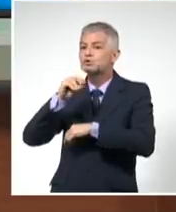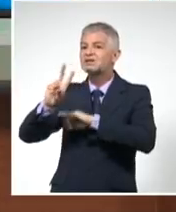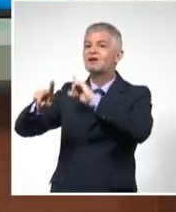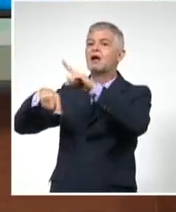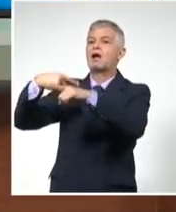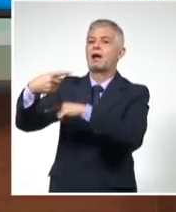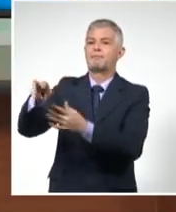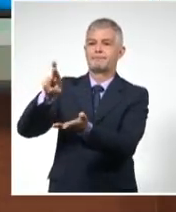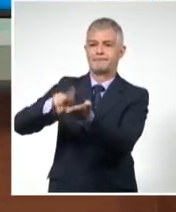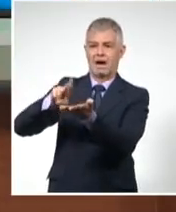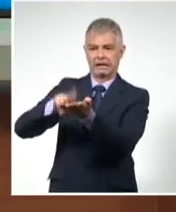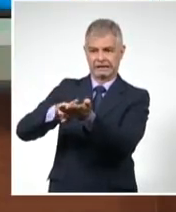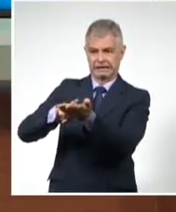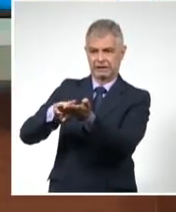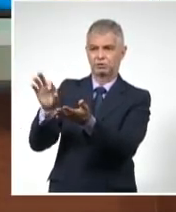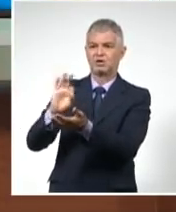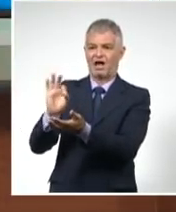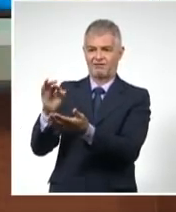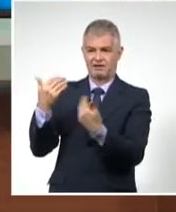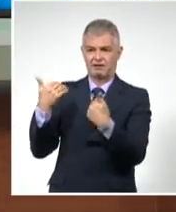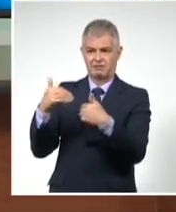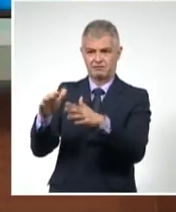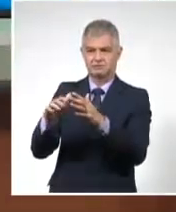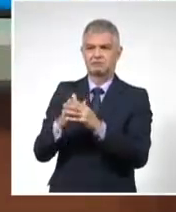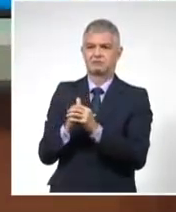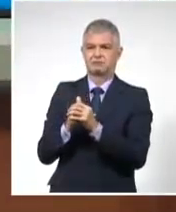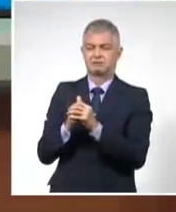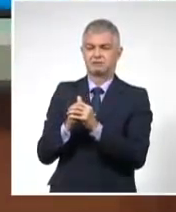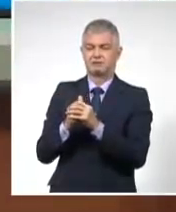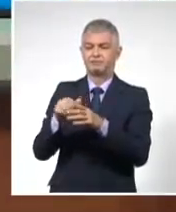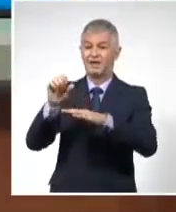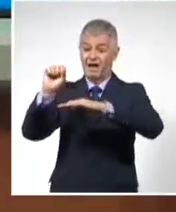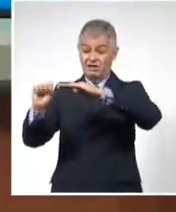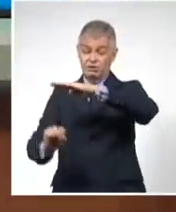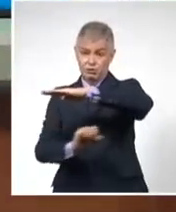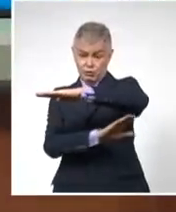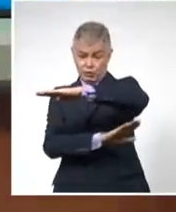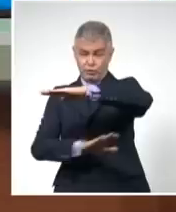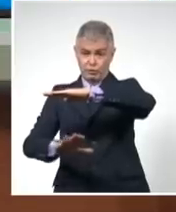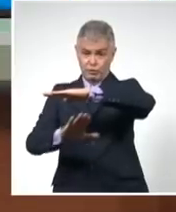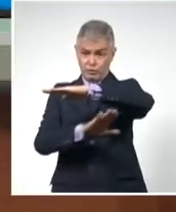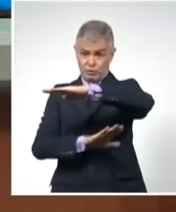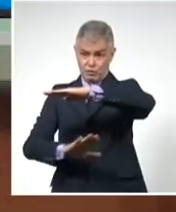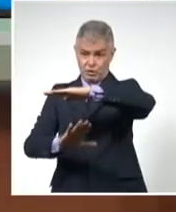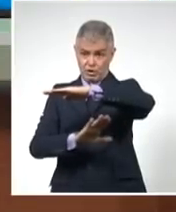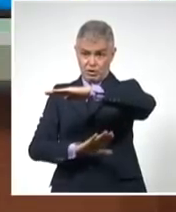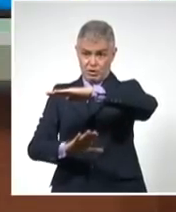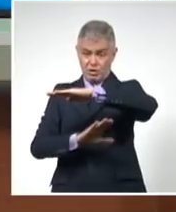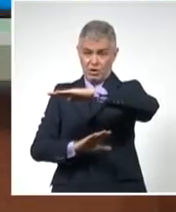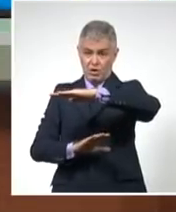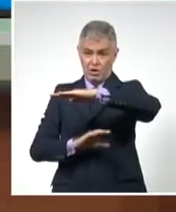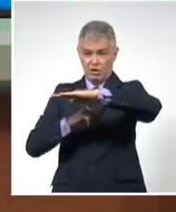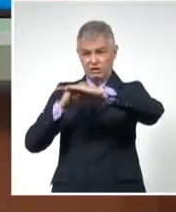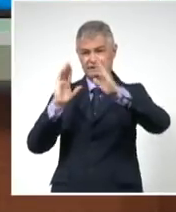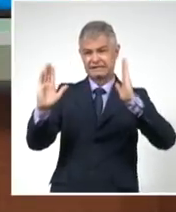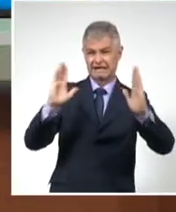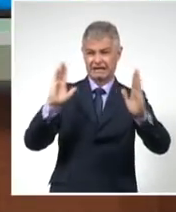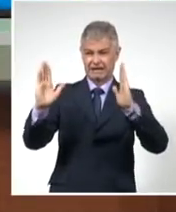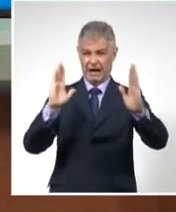las inundaciones costeras para la zona sur, desde Casilda hasta